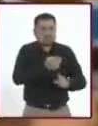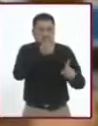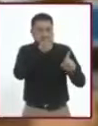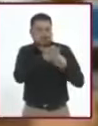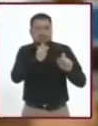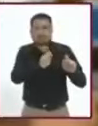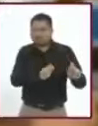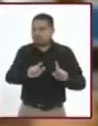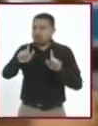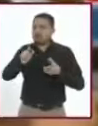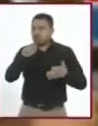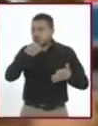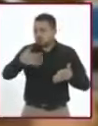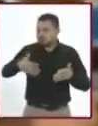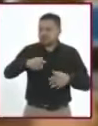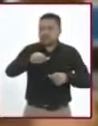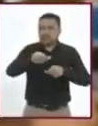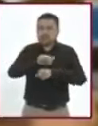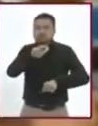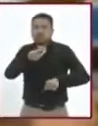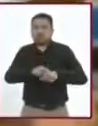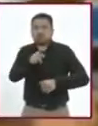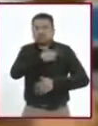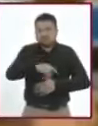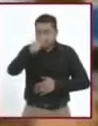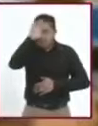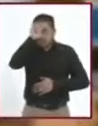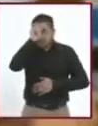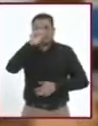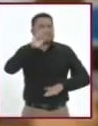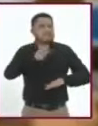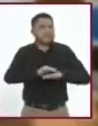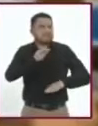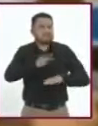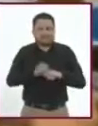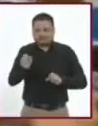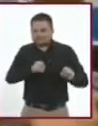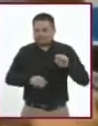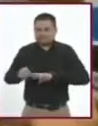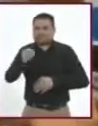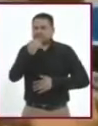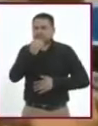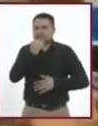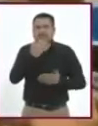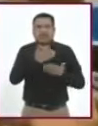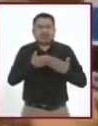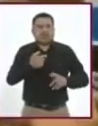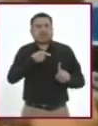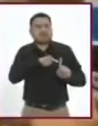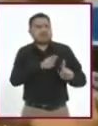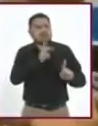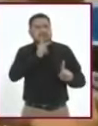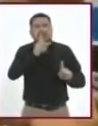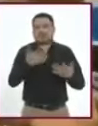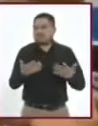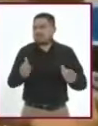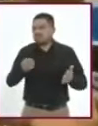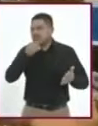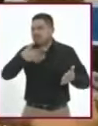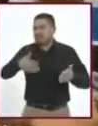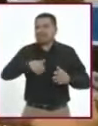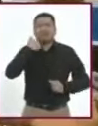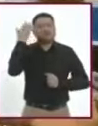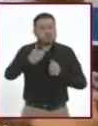su programa Cocina de Autor. Y recuerden que tendremos más recetas en esta palabra ya se coció. ¡Hasta